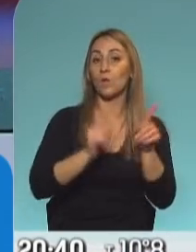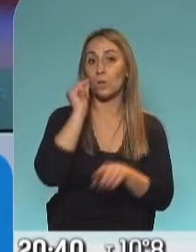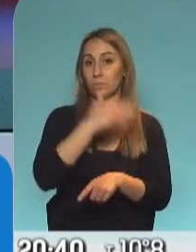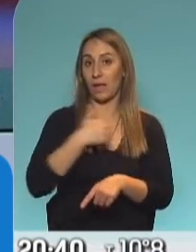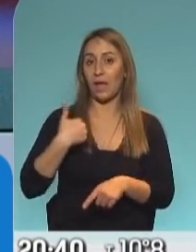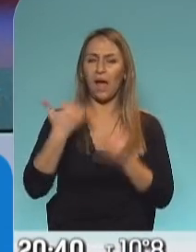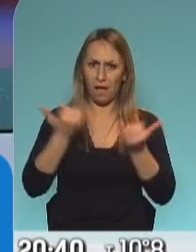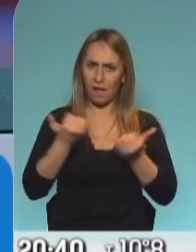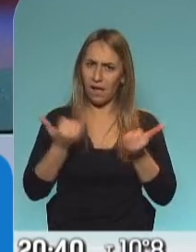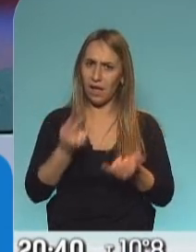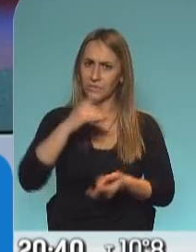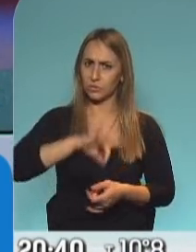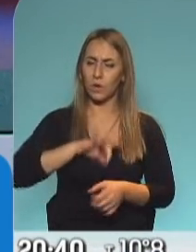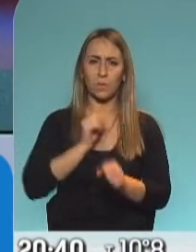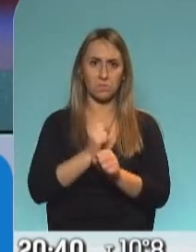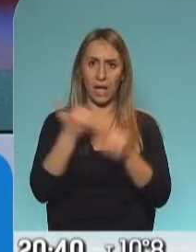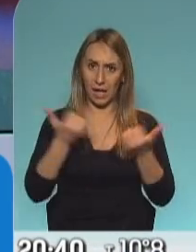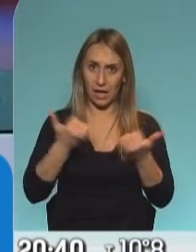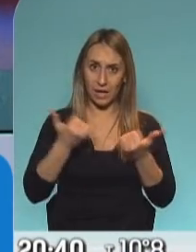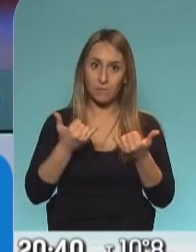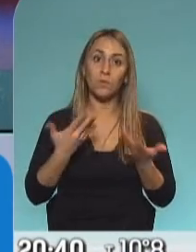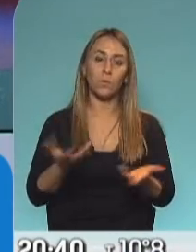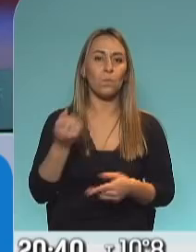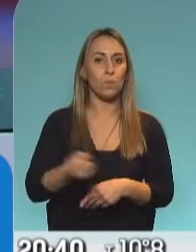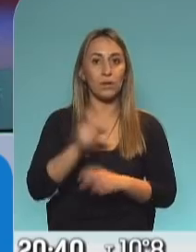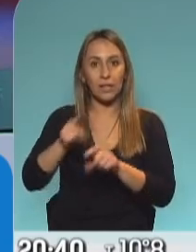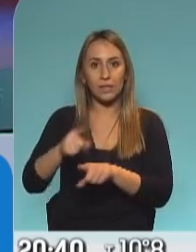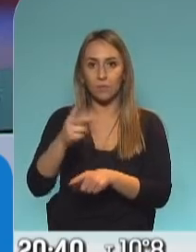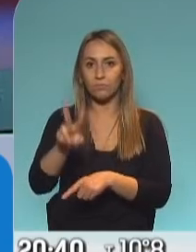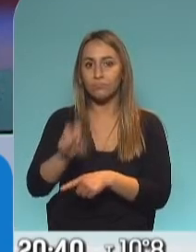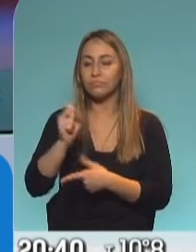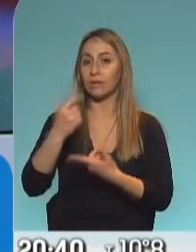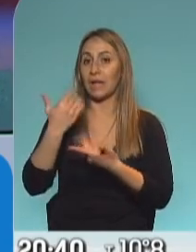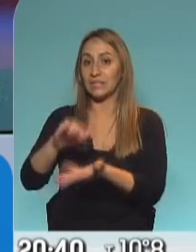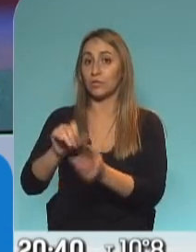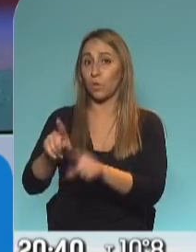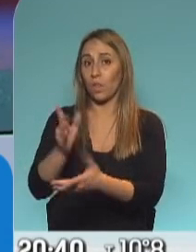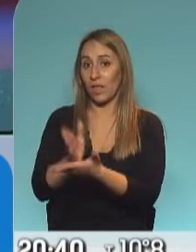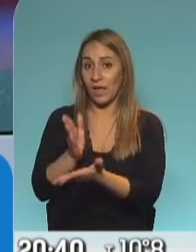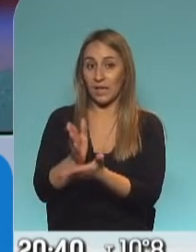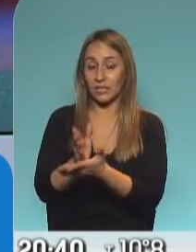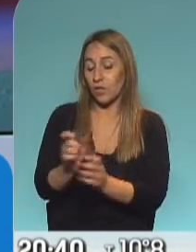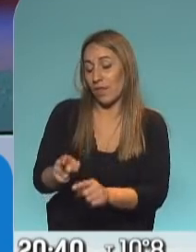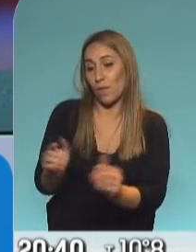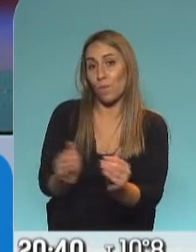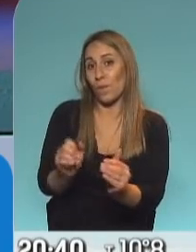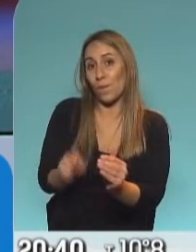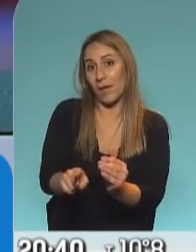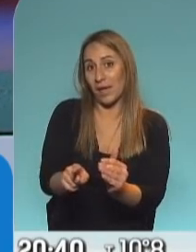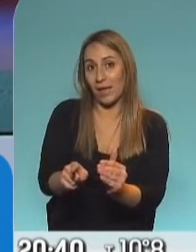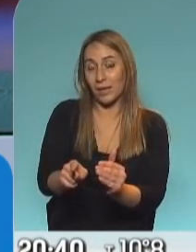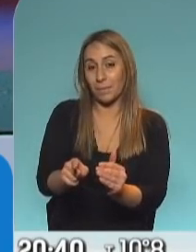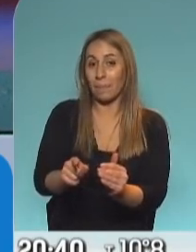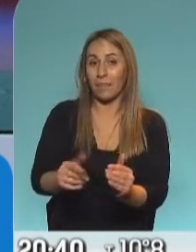salarios, de mamás que tienen salario. Por lo tanto, es muy importante que cobre su asignación universal, porque es un derecho de ese bebé, de ese nene que